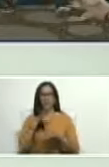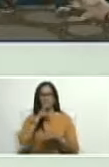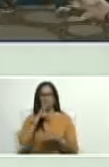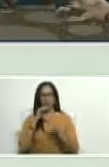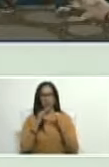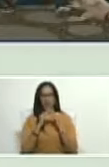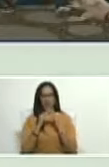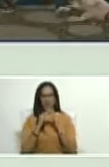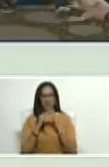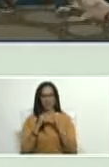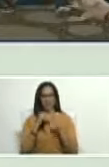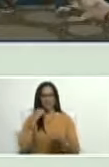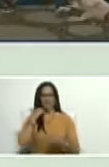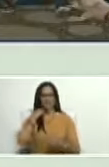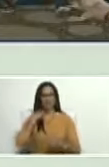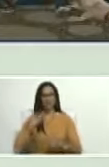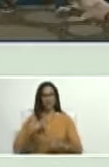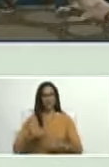casa?